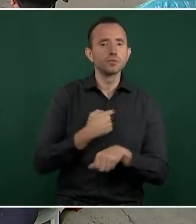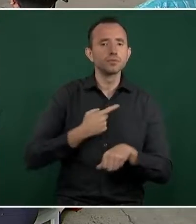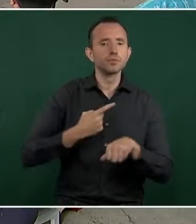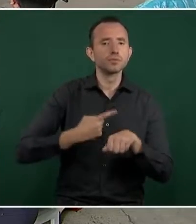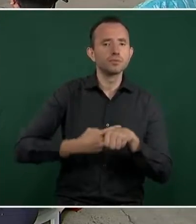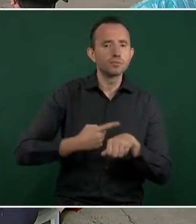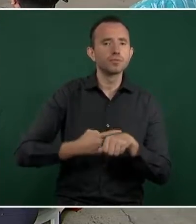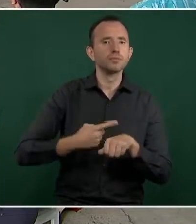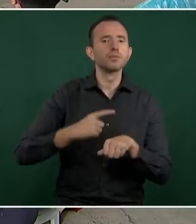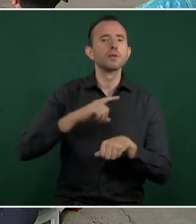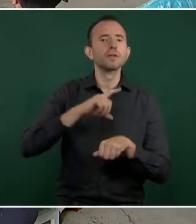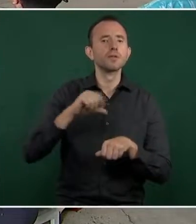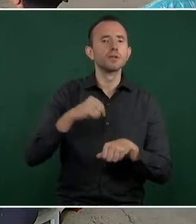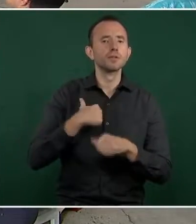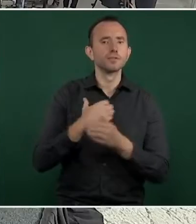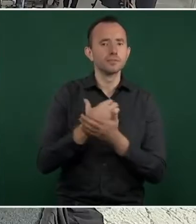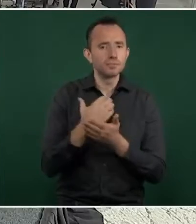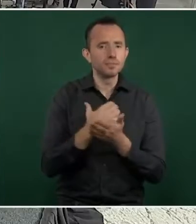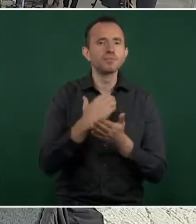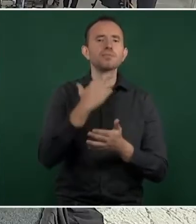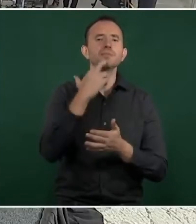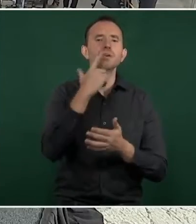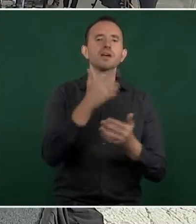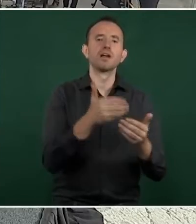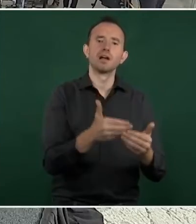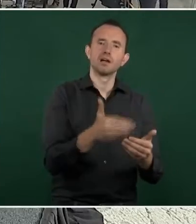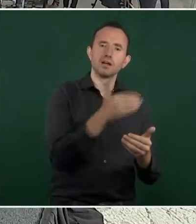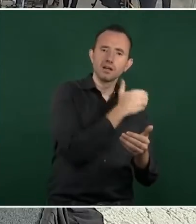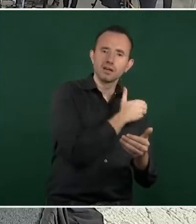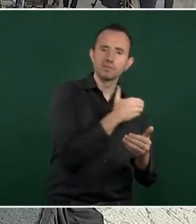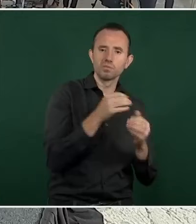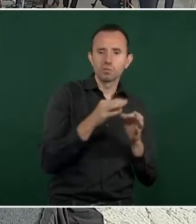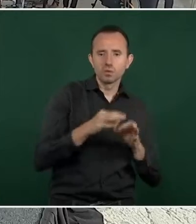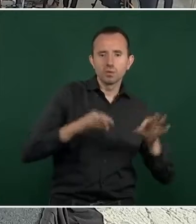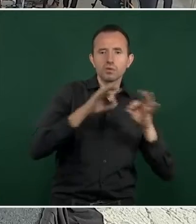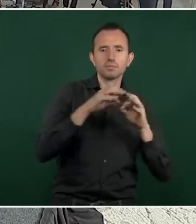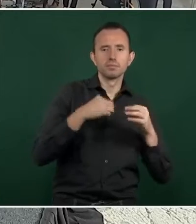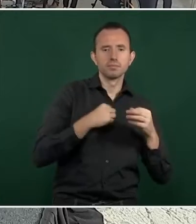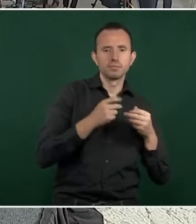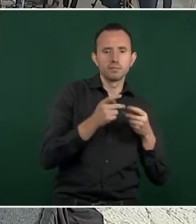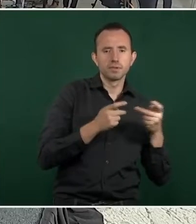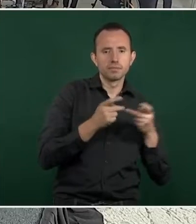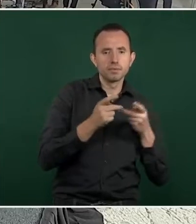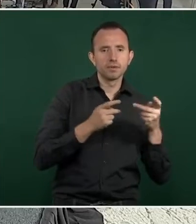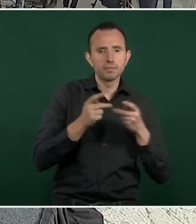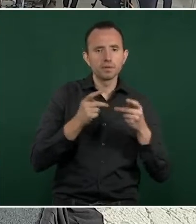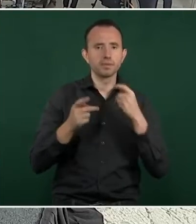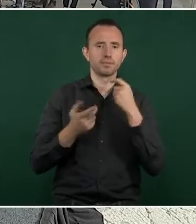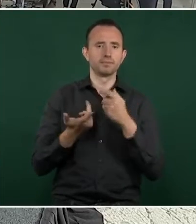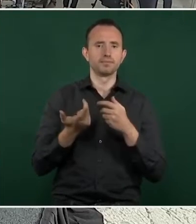Entonces, sí, lo de homicidios, nada más.